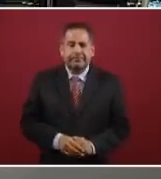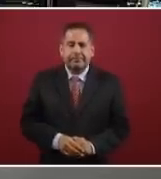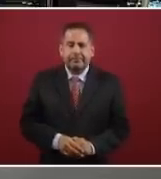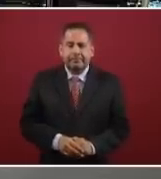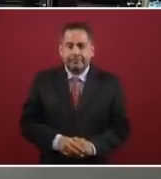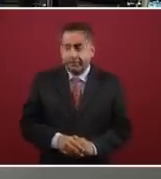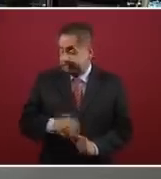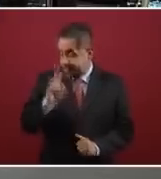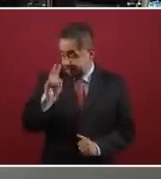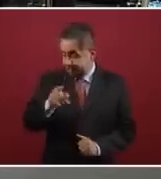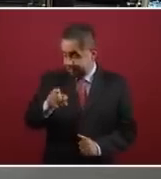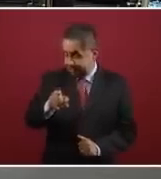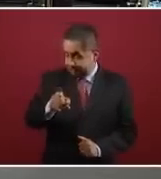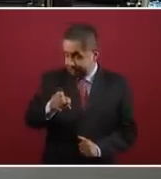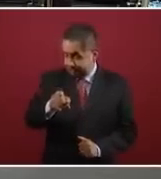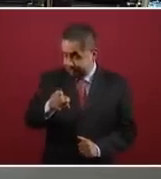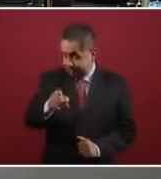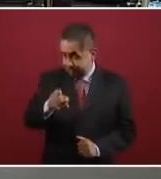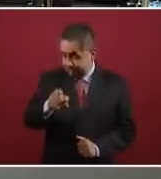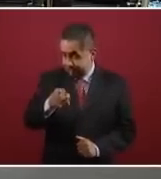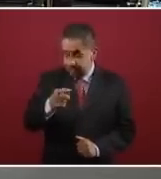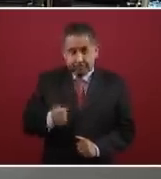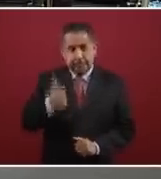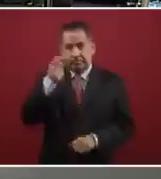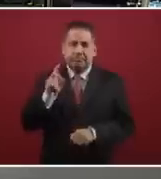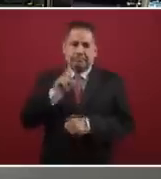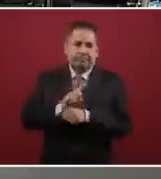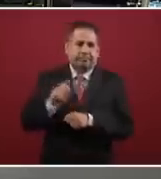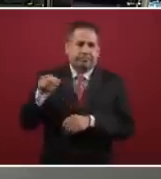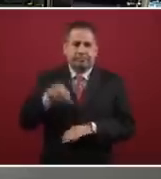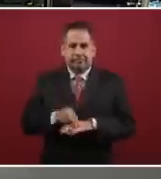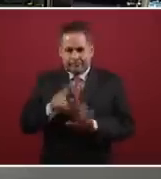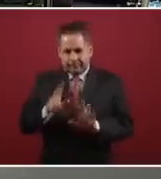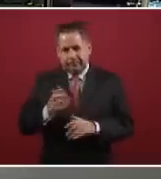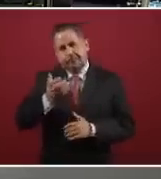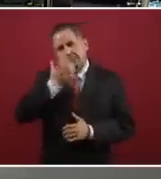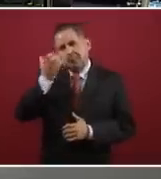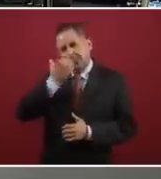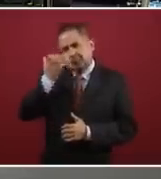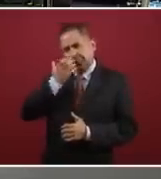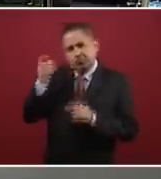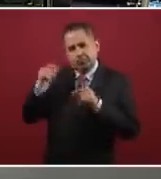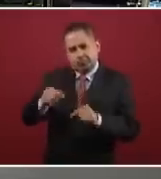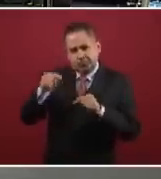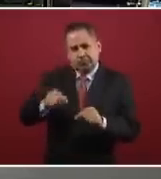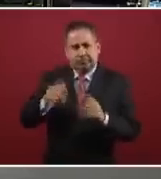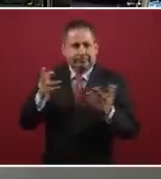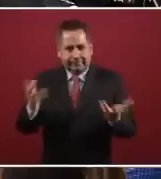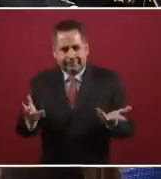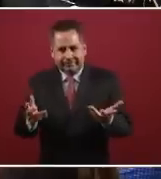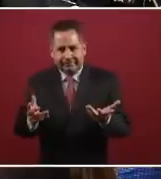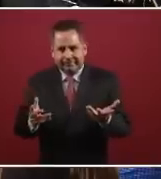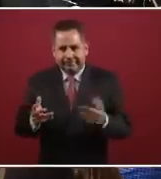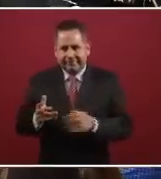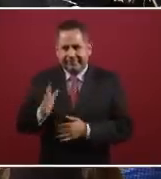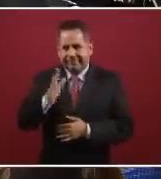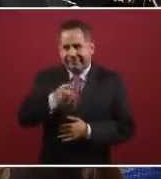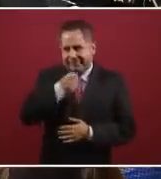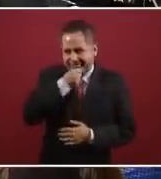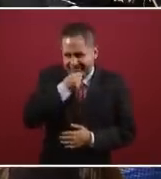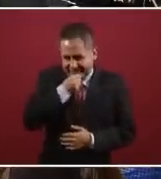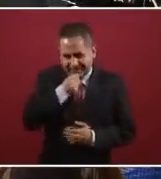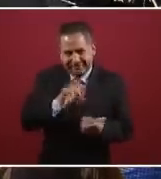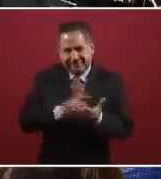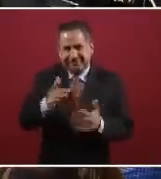pero que no sea el primer día que vienen, o sea, sino de los que… Pues ya lo tengo el micrófono. Ya, buenos días,